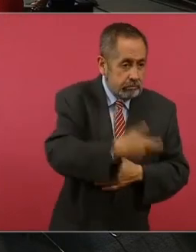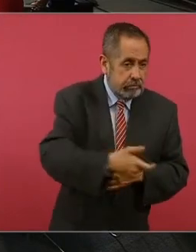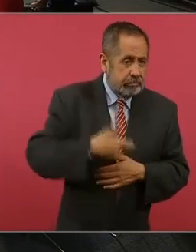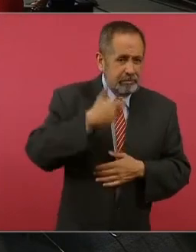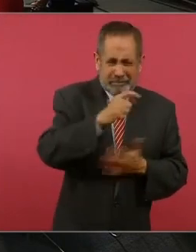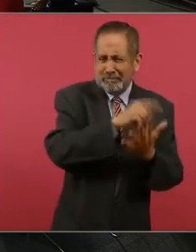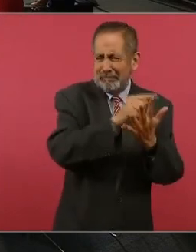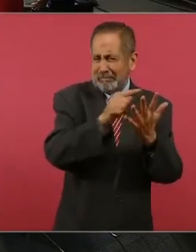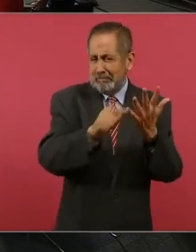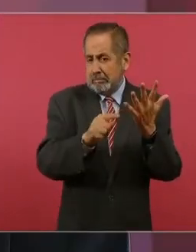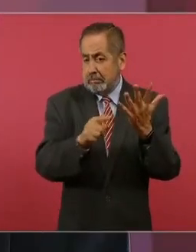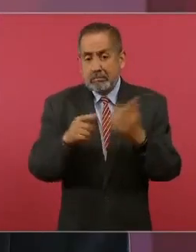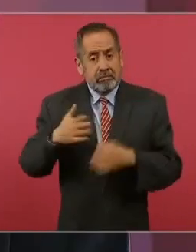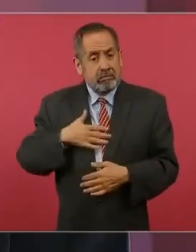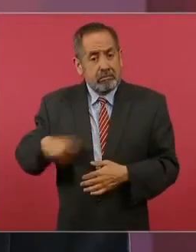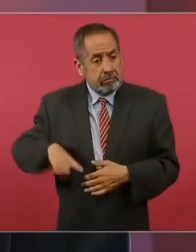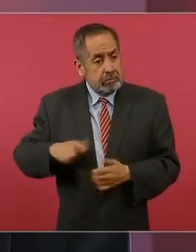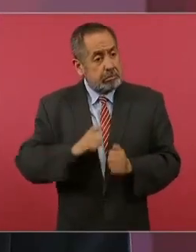de todo.